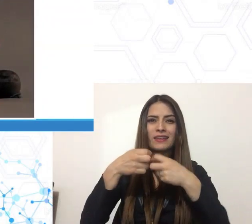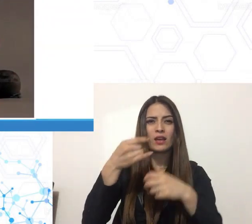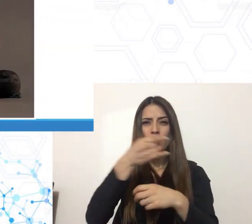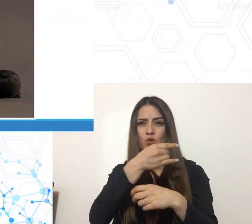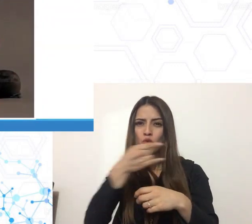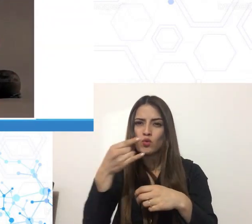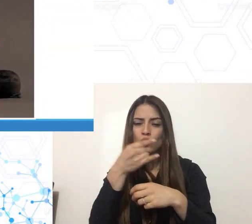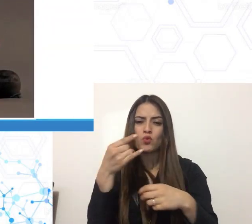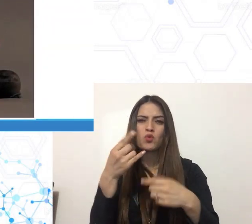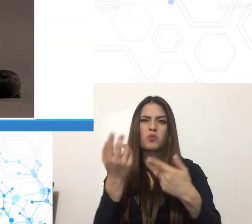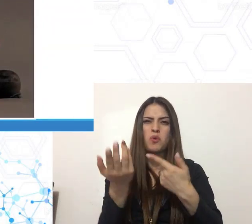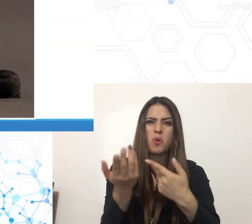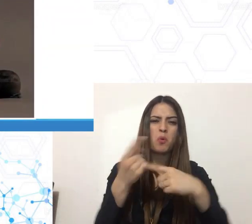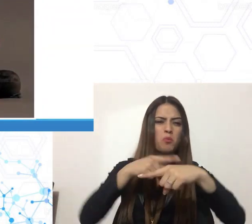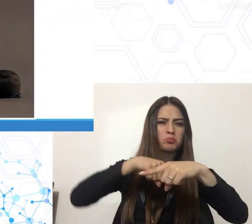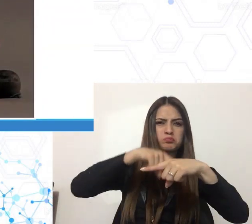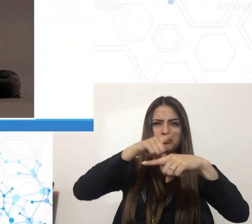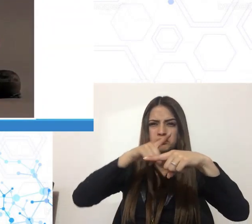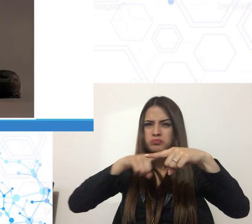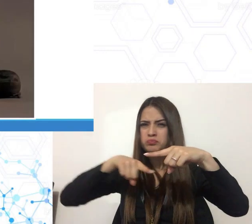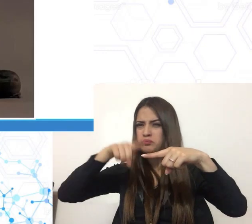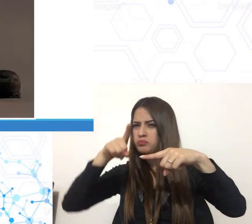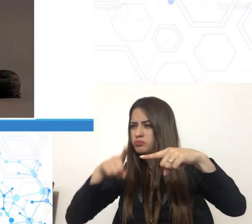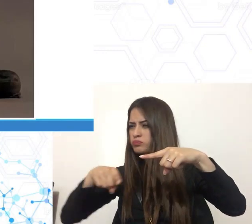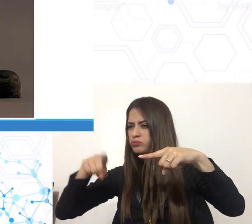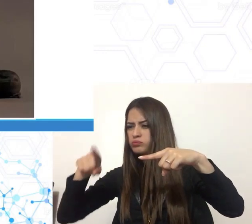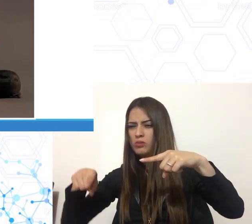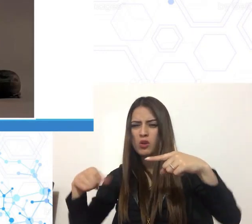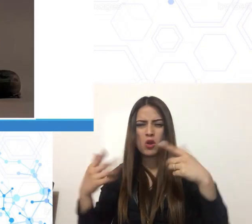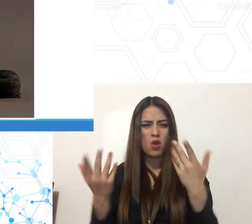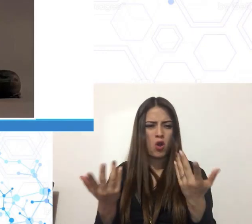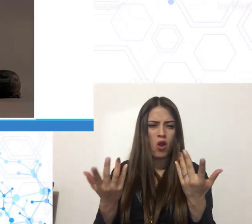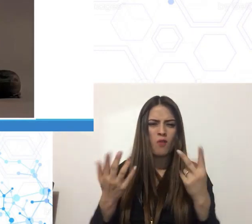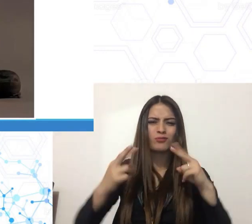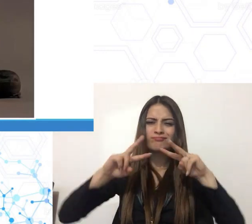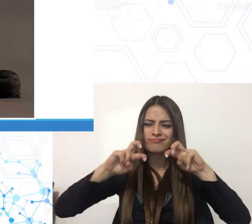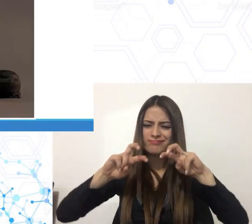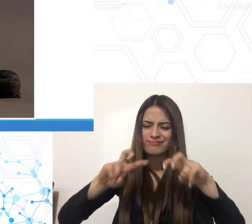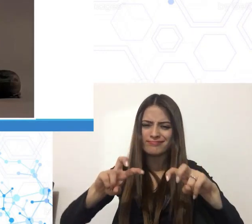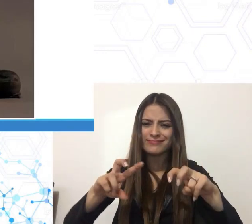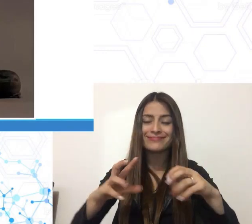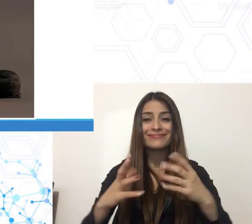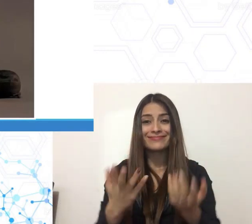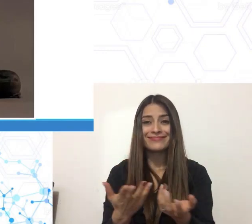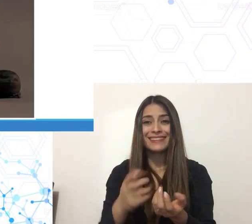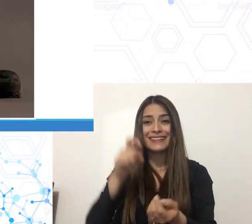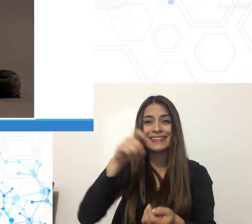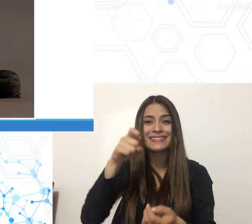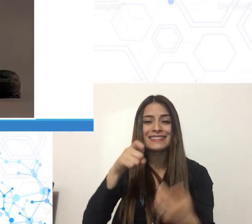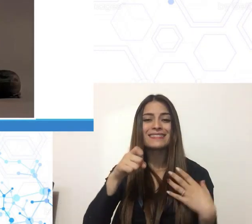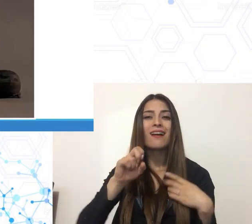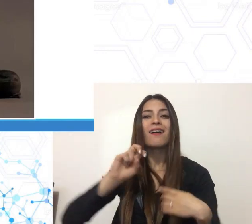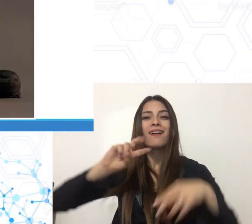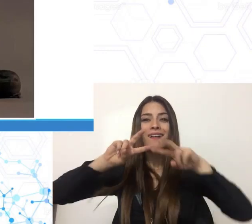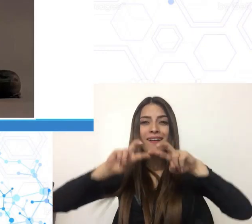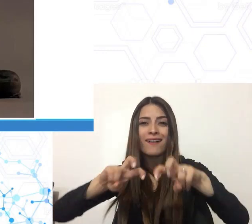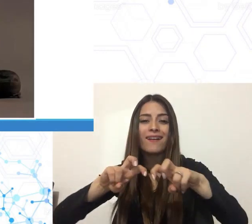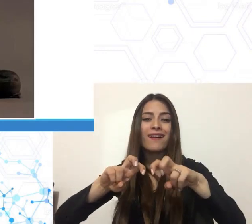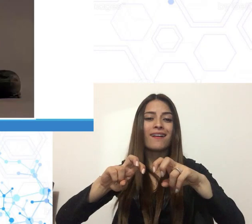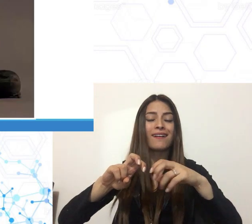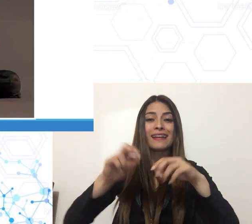aparece entonces el estudio de la espectroscopía, que era la que quería precisamente